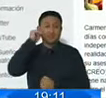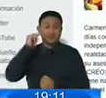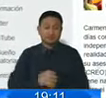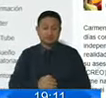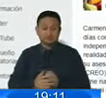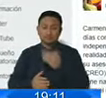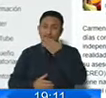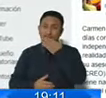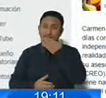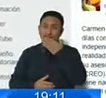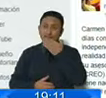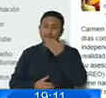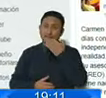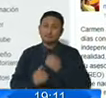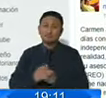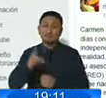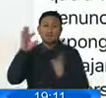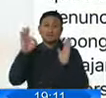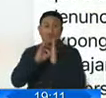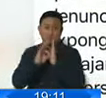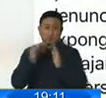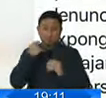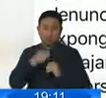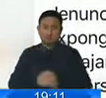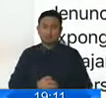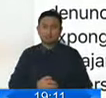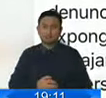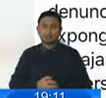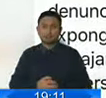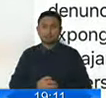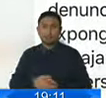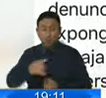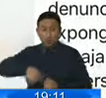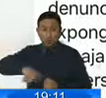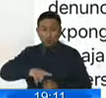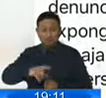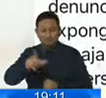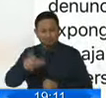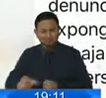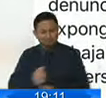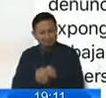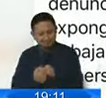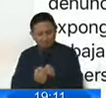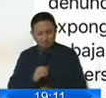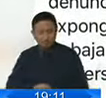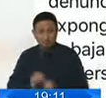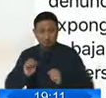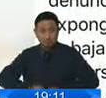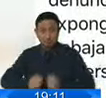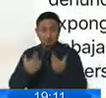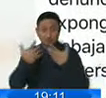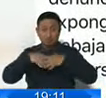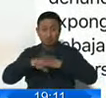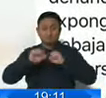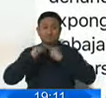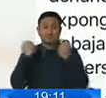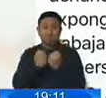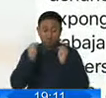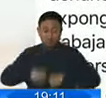su cuenta de Facebook, en donde expresa: mis queridos guerreros digitales, así como las redes pueden ser el máximo exponente de